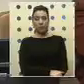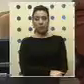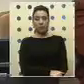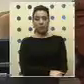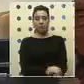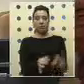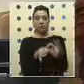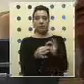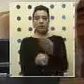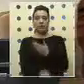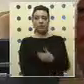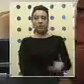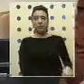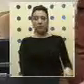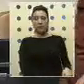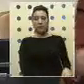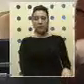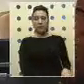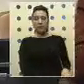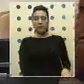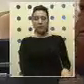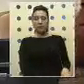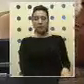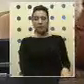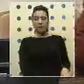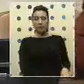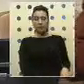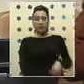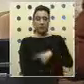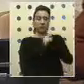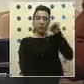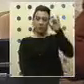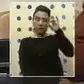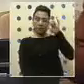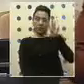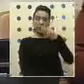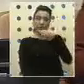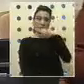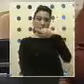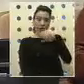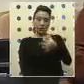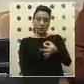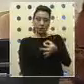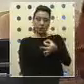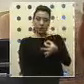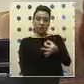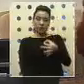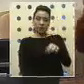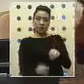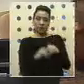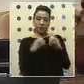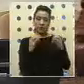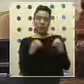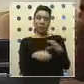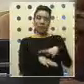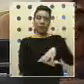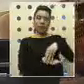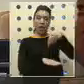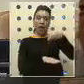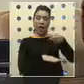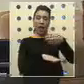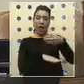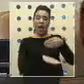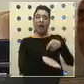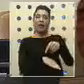Muchas gracias señor presidente. Como es sabido y lo hemos dicho muchas veces en esta Cámara, Arica es una región